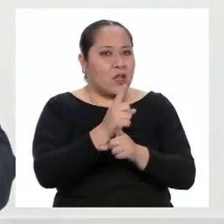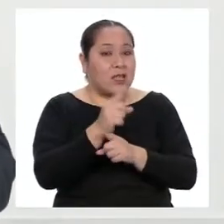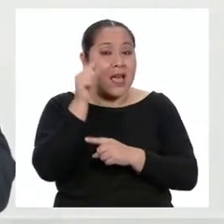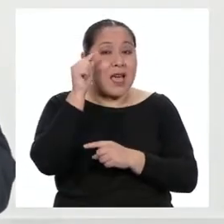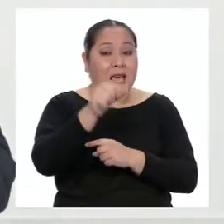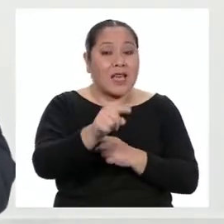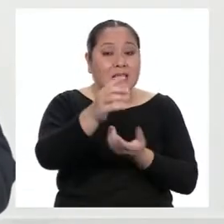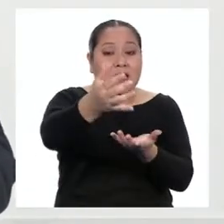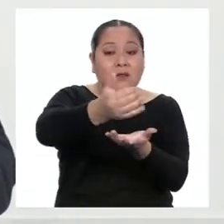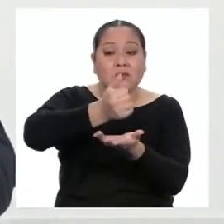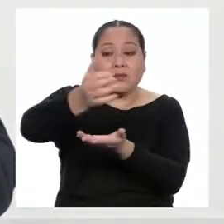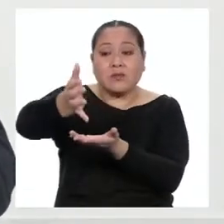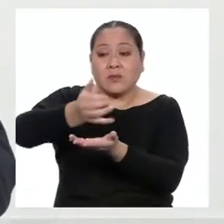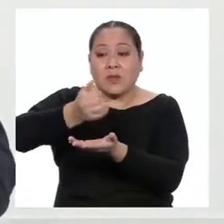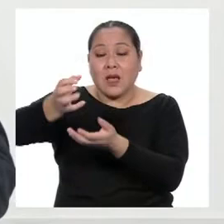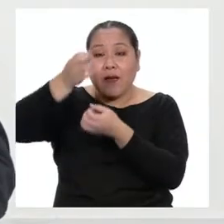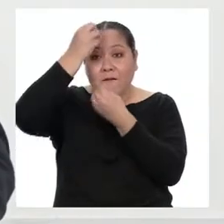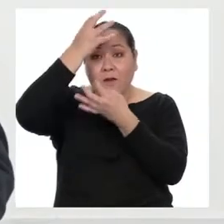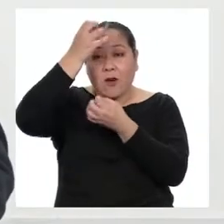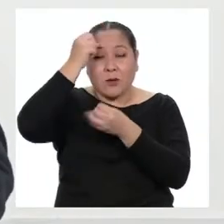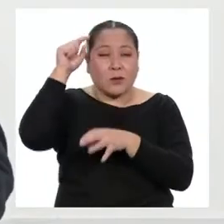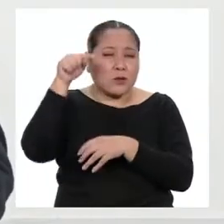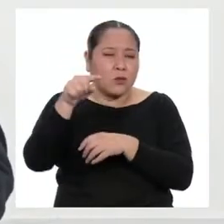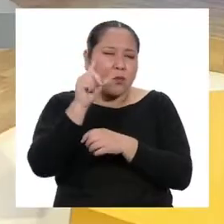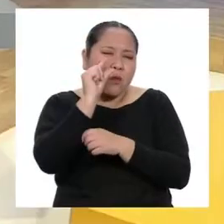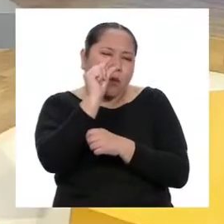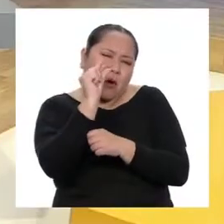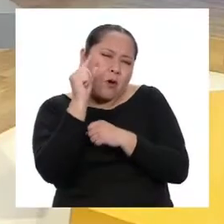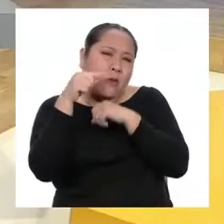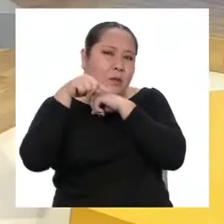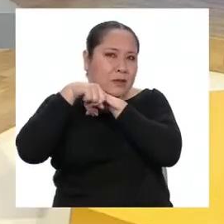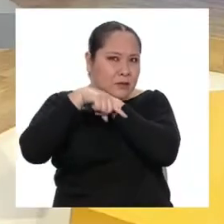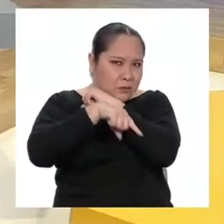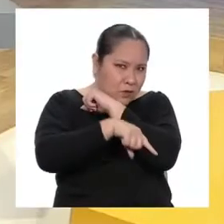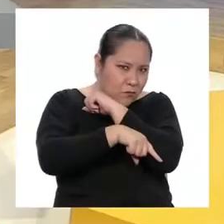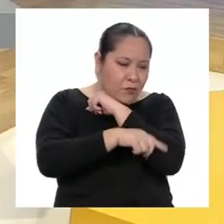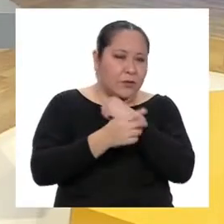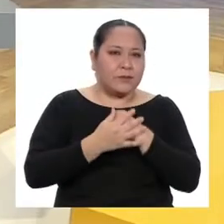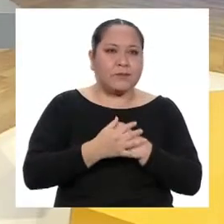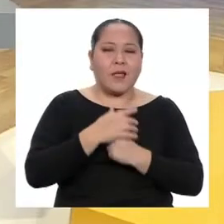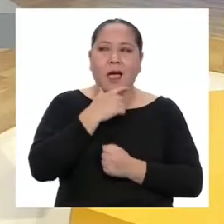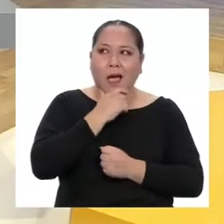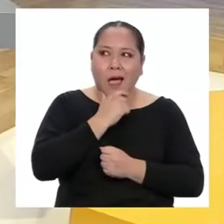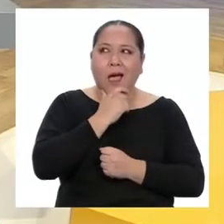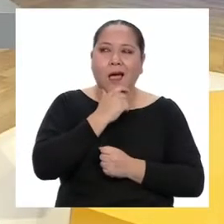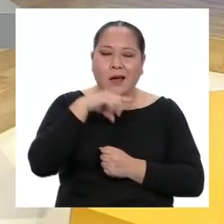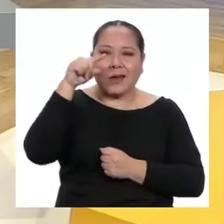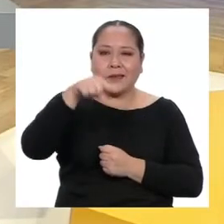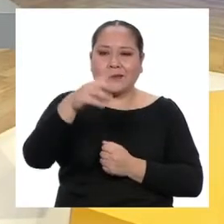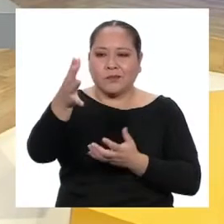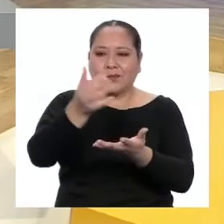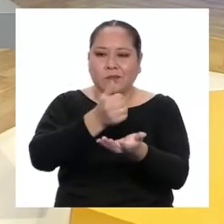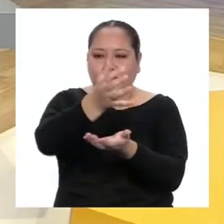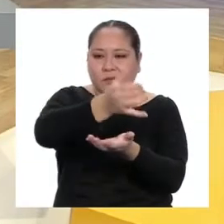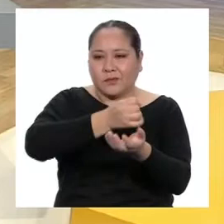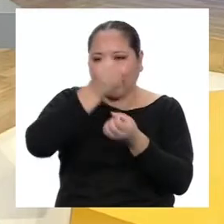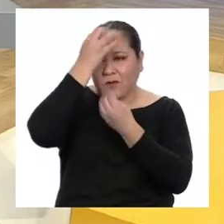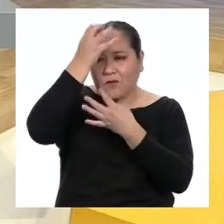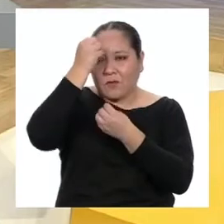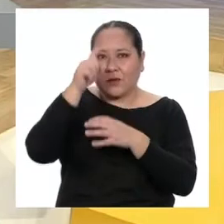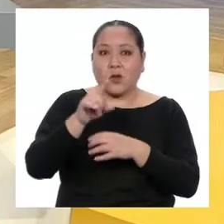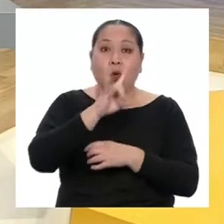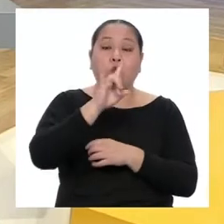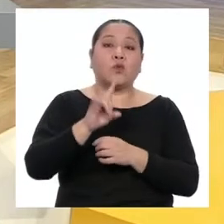la recopilación de datos sea un poquito más compleja. Entonces, realizaremos la recolección de datos usando